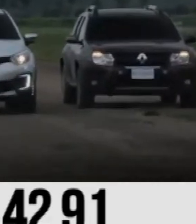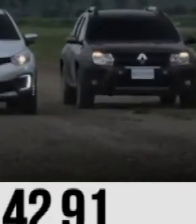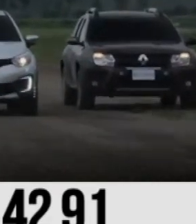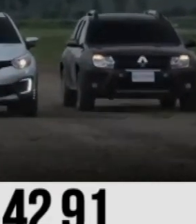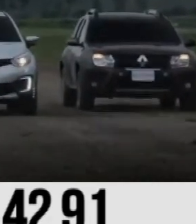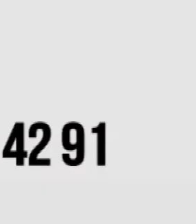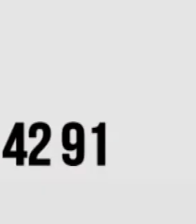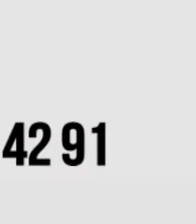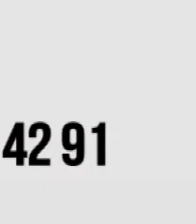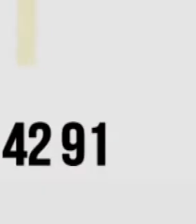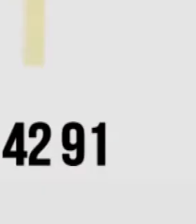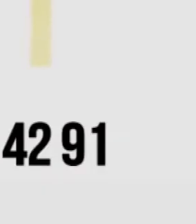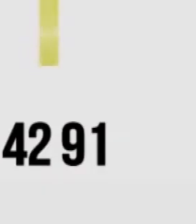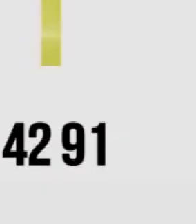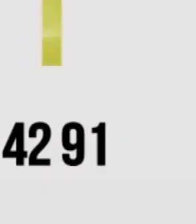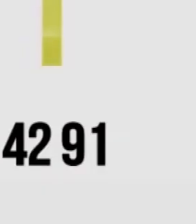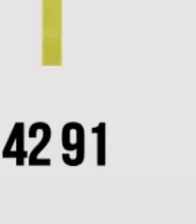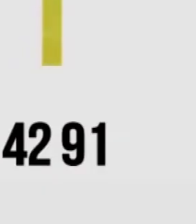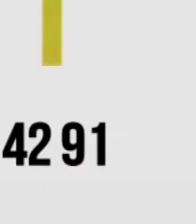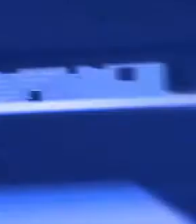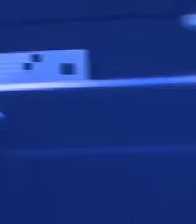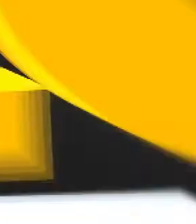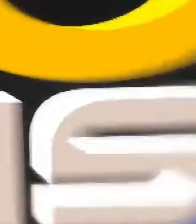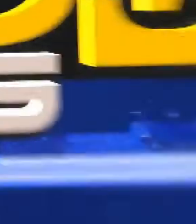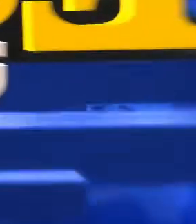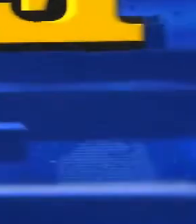paga en 2018.